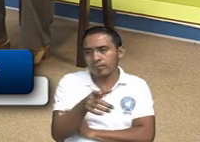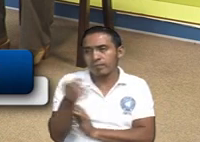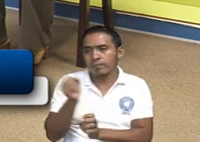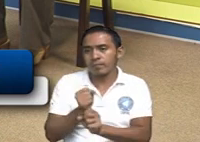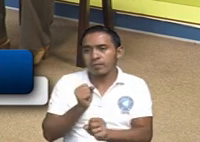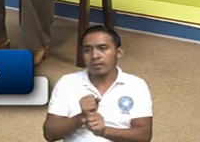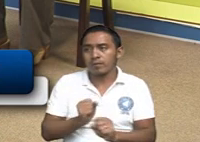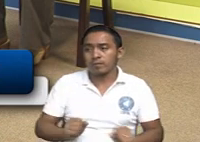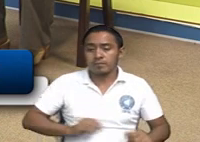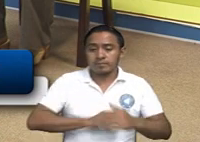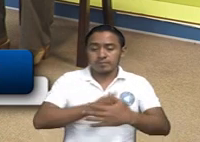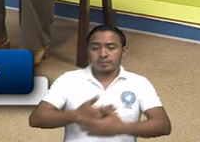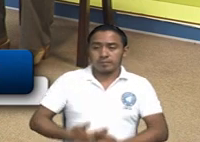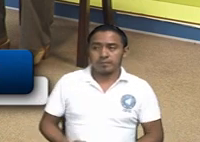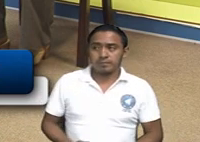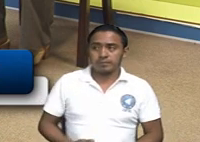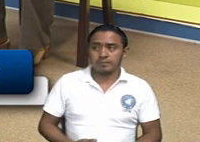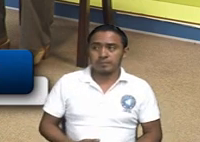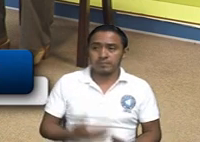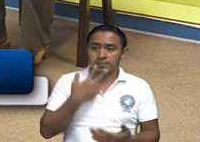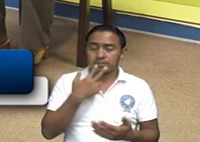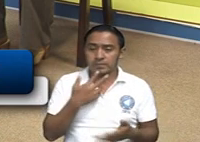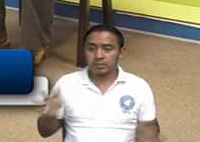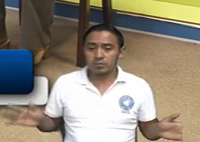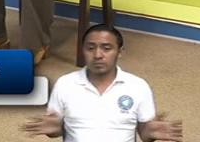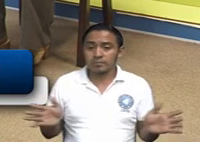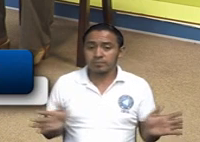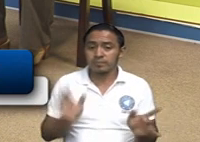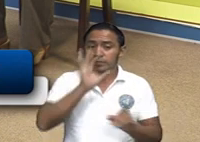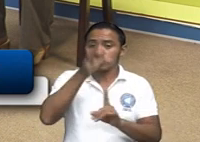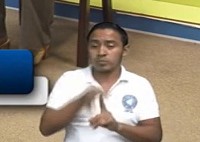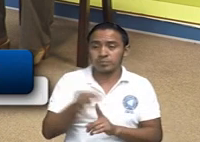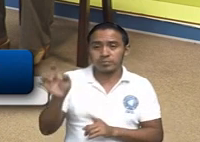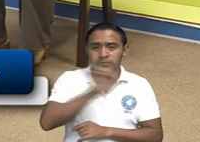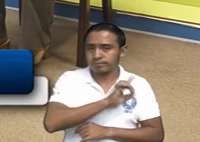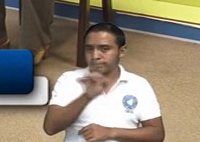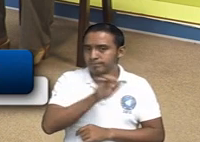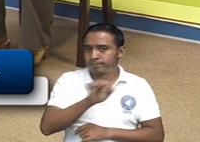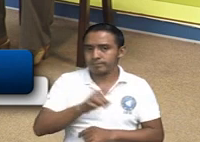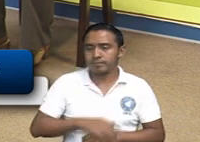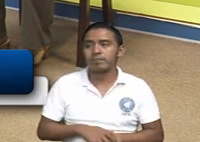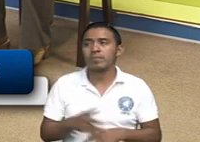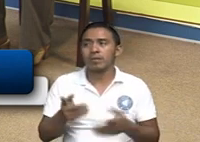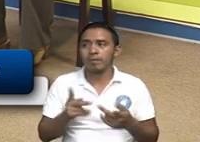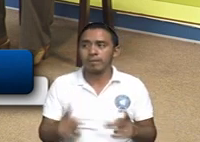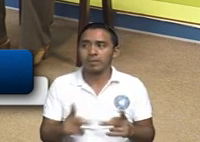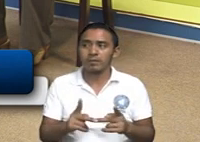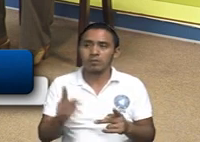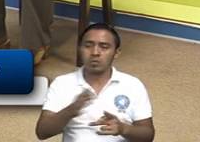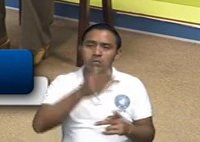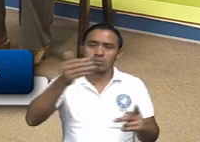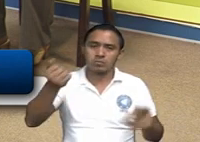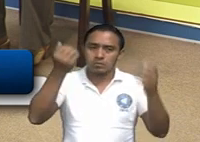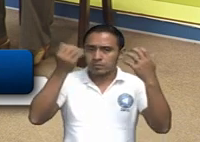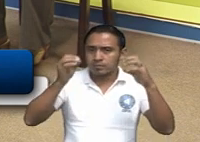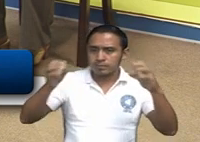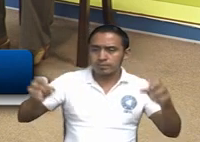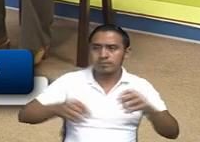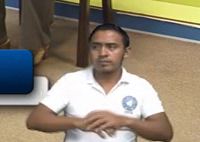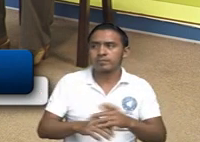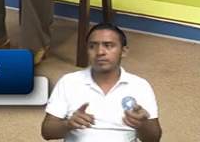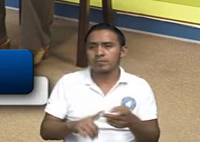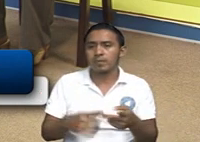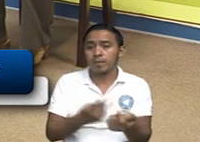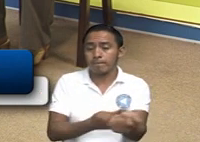trabajar embarazo adolescente no impulsan el preservativo, ¿verdad? Pero sí impulsan otras cosas, proyecto